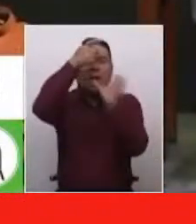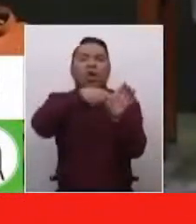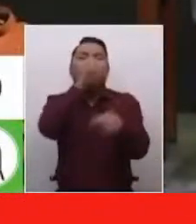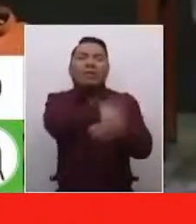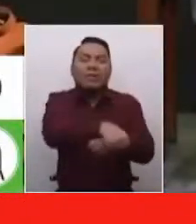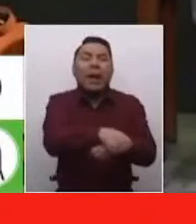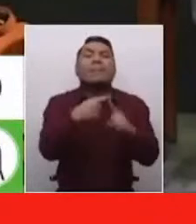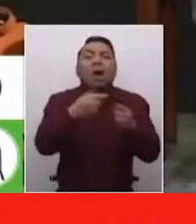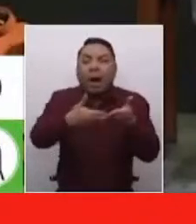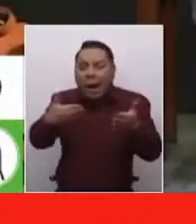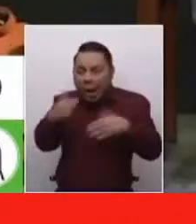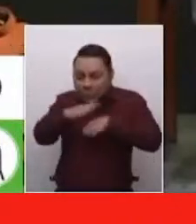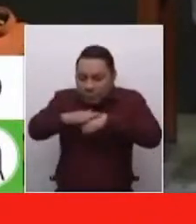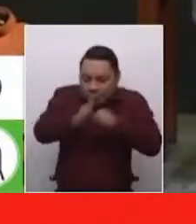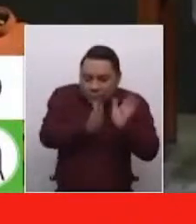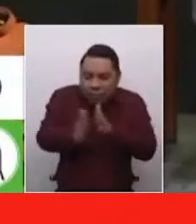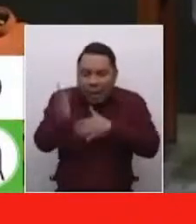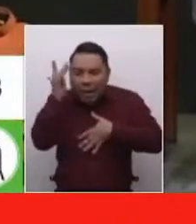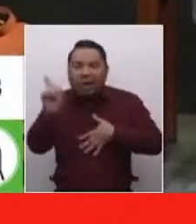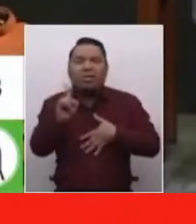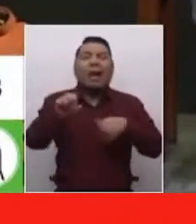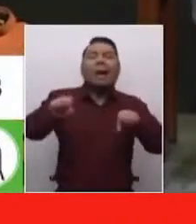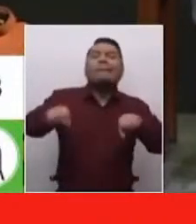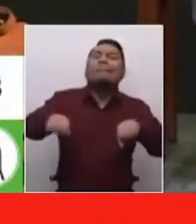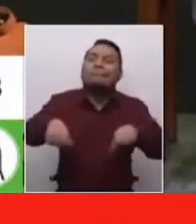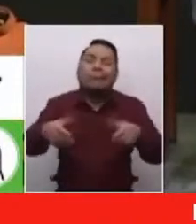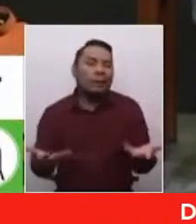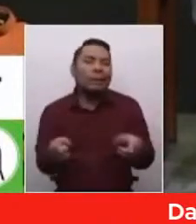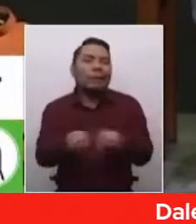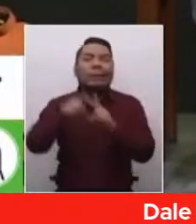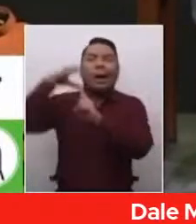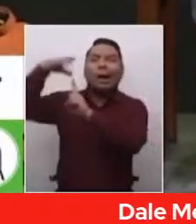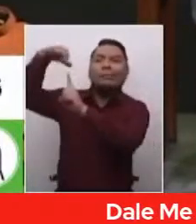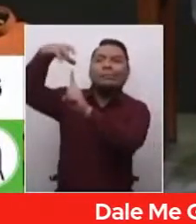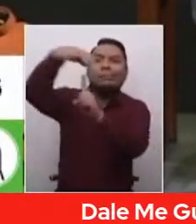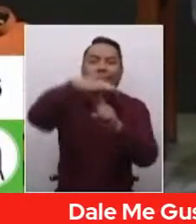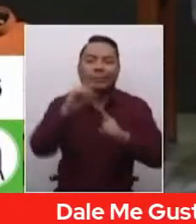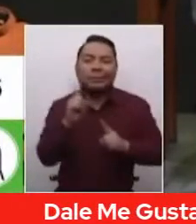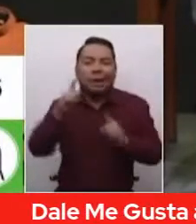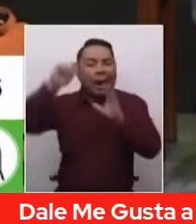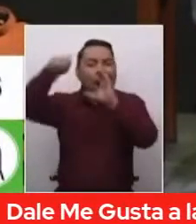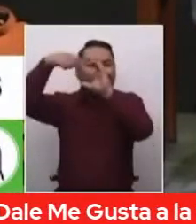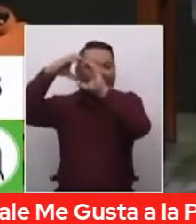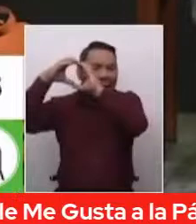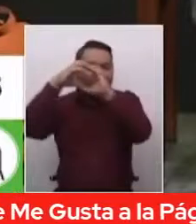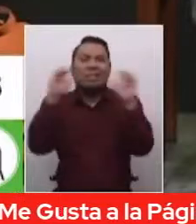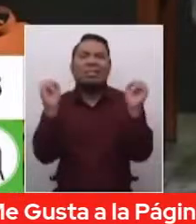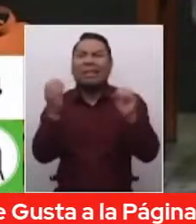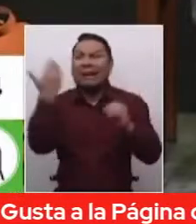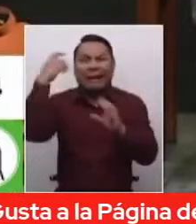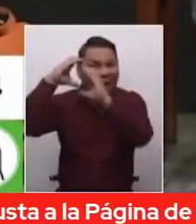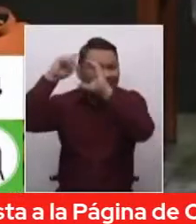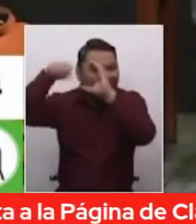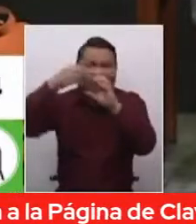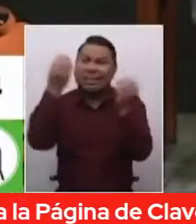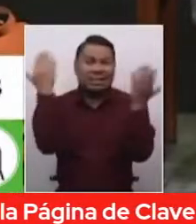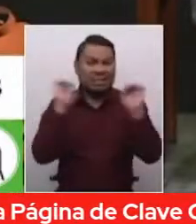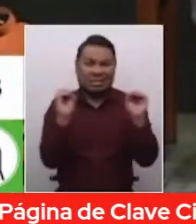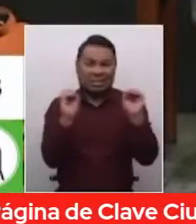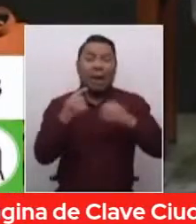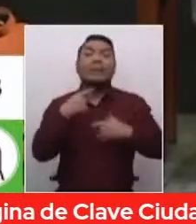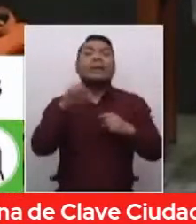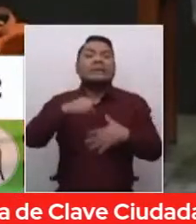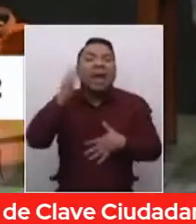y con estrategia, no con motos, no con helicópteros, no con cámaras. Ni siquiera habían cámaras en esa época, pero sí